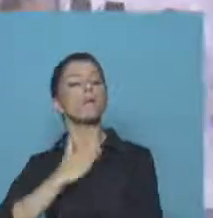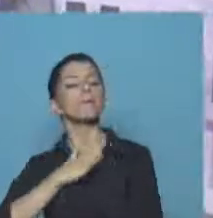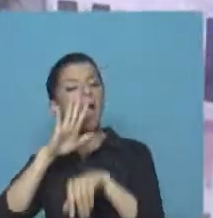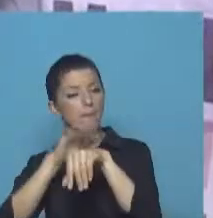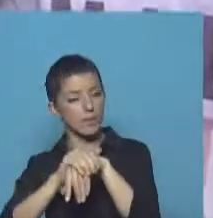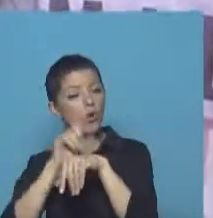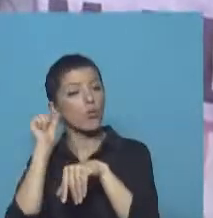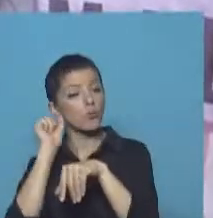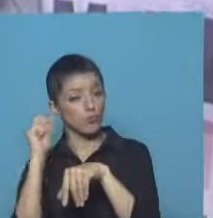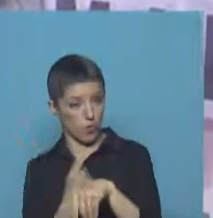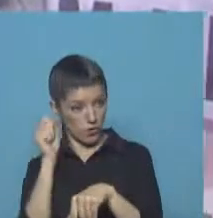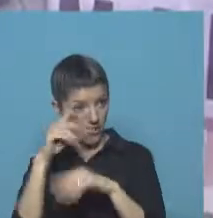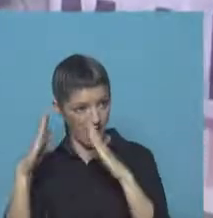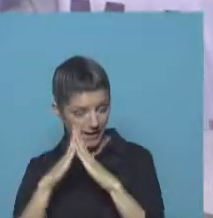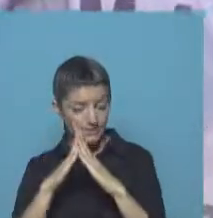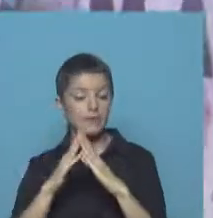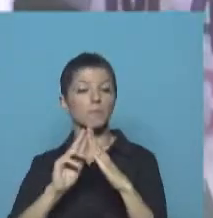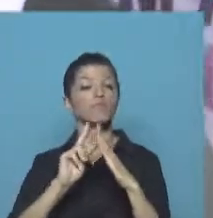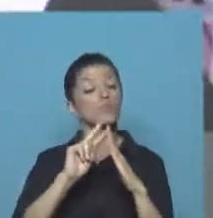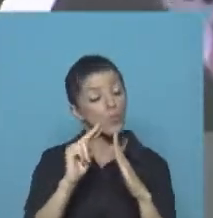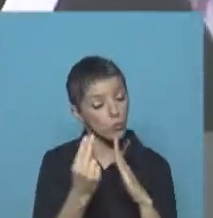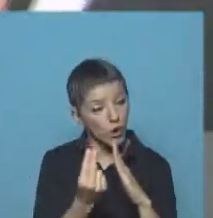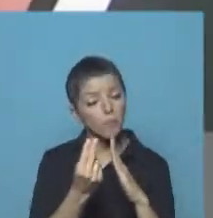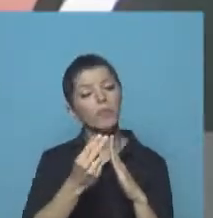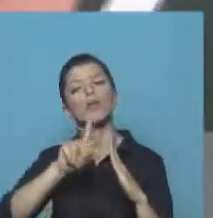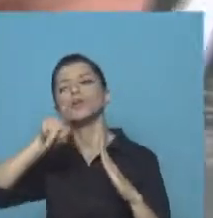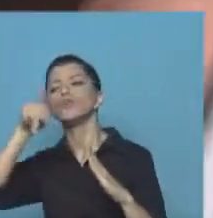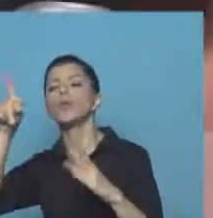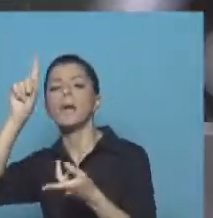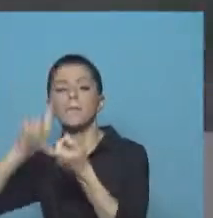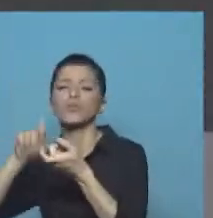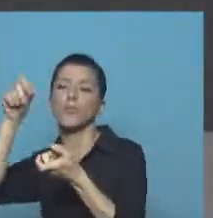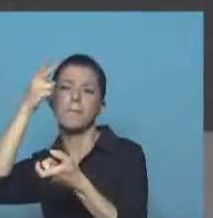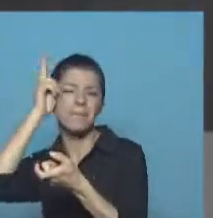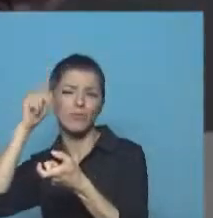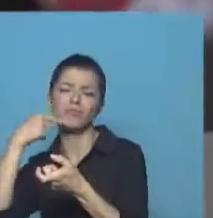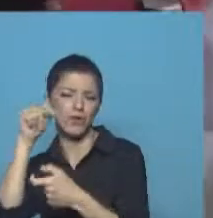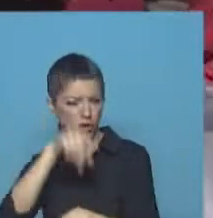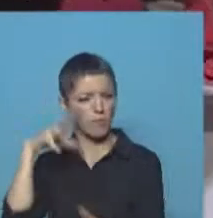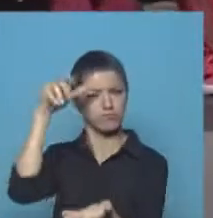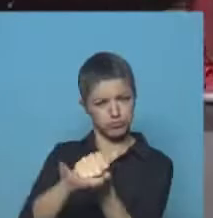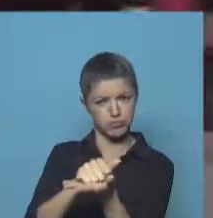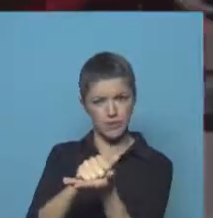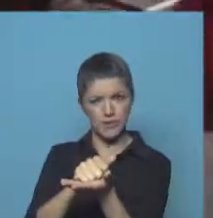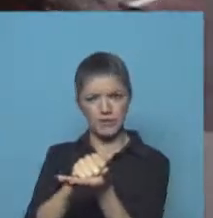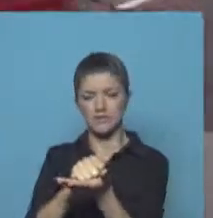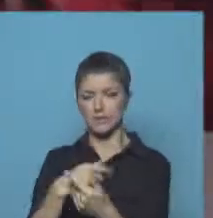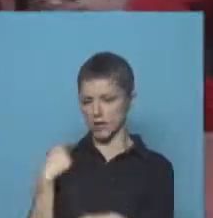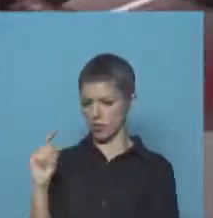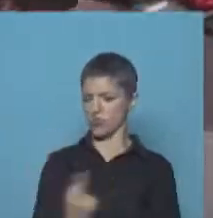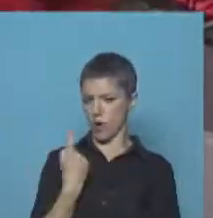y resulta que vino un matrimonio peruano a decir que él era el dueño empezó a alquilar a la gente